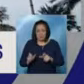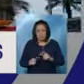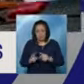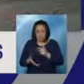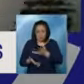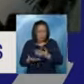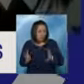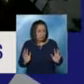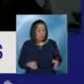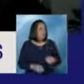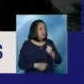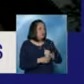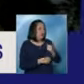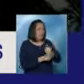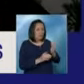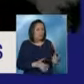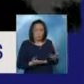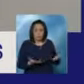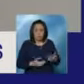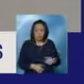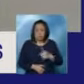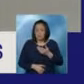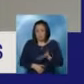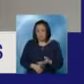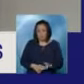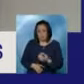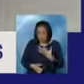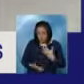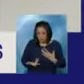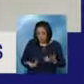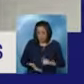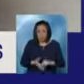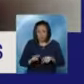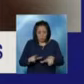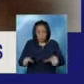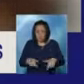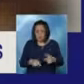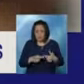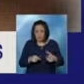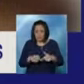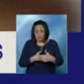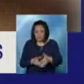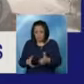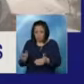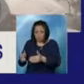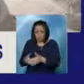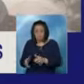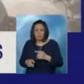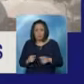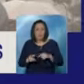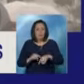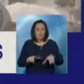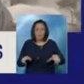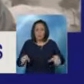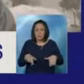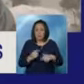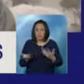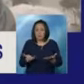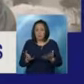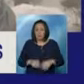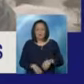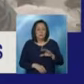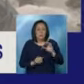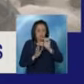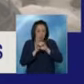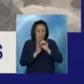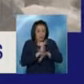habría encontrado el trabajador? No, como le digo, son ambientes diferentes, pero es básicamente en la zona de los cines, ¿no? ¿Esta